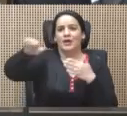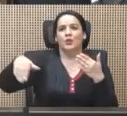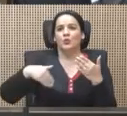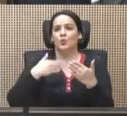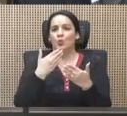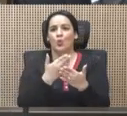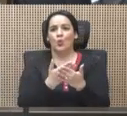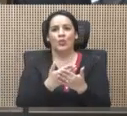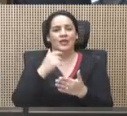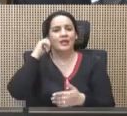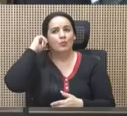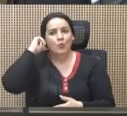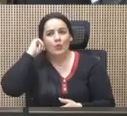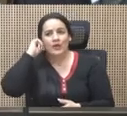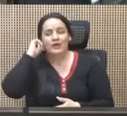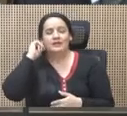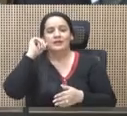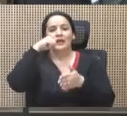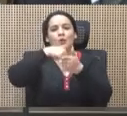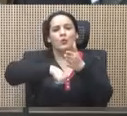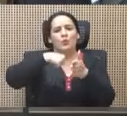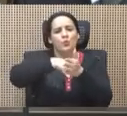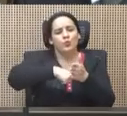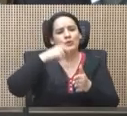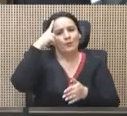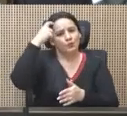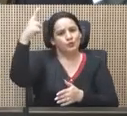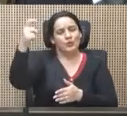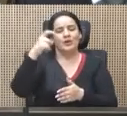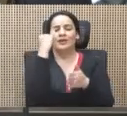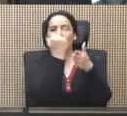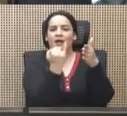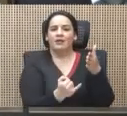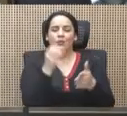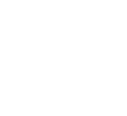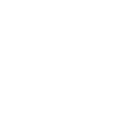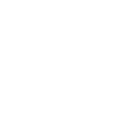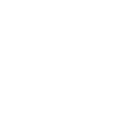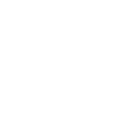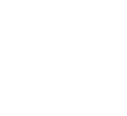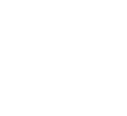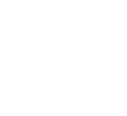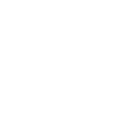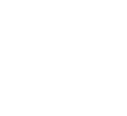esas mujeres que luchan por sus sueños en el arte y la cultura de este país.